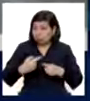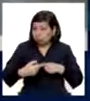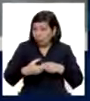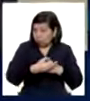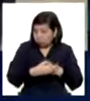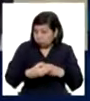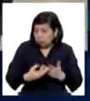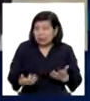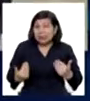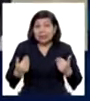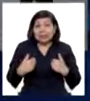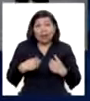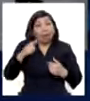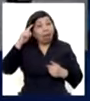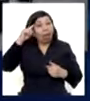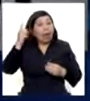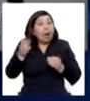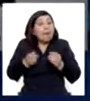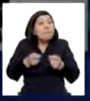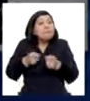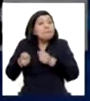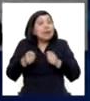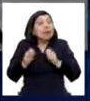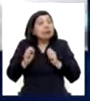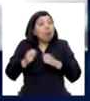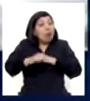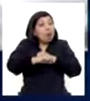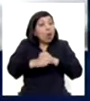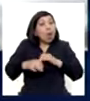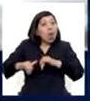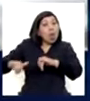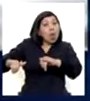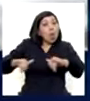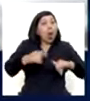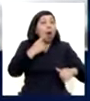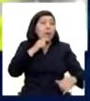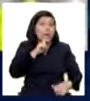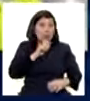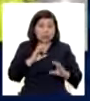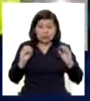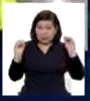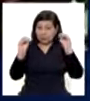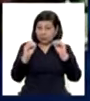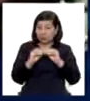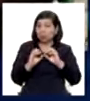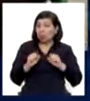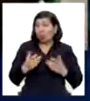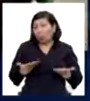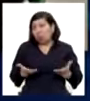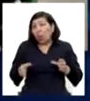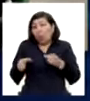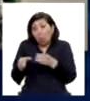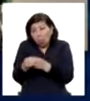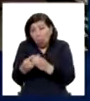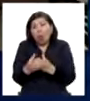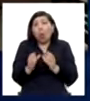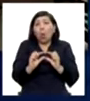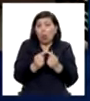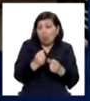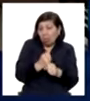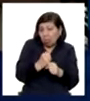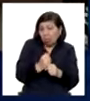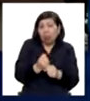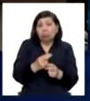regional, debían crear mecanismos que promuevan la igualdad de género. Estos mecanismos podían ser comités, grupos de